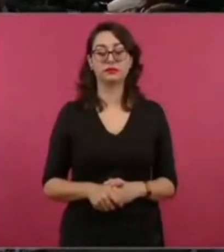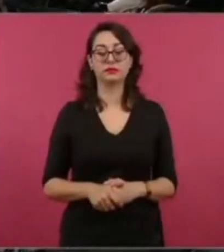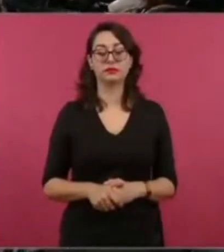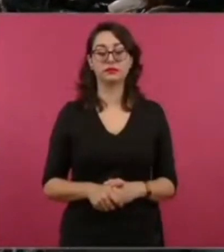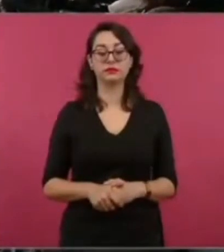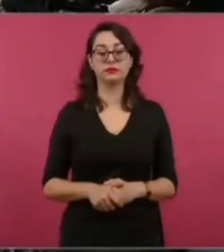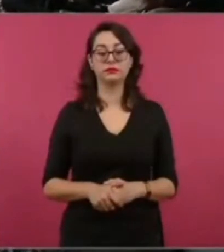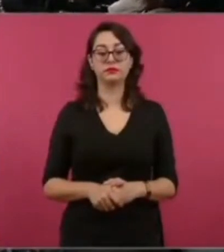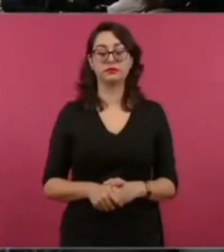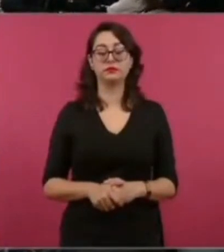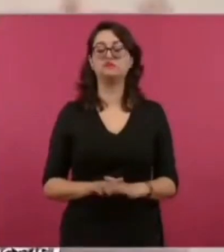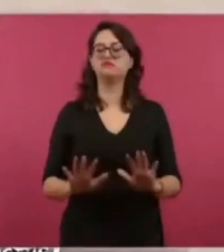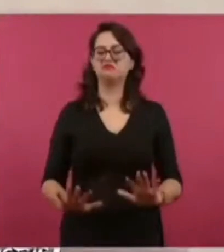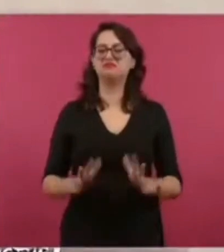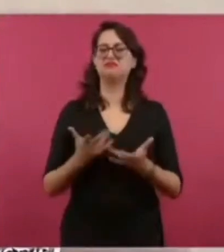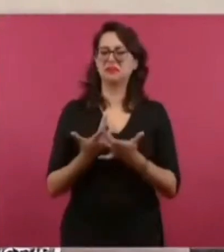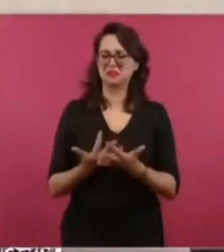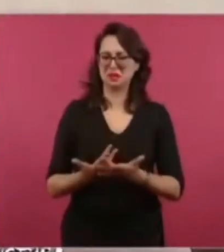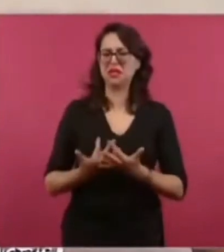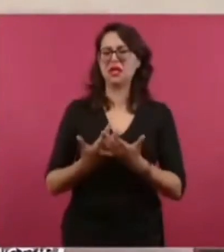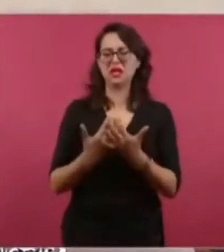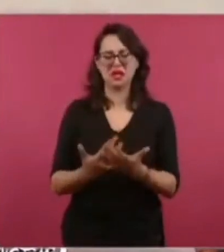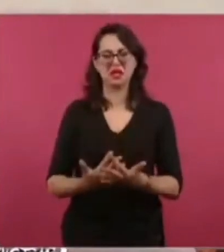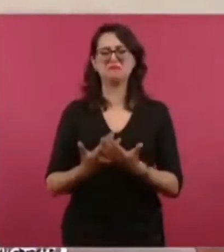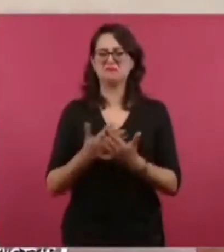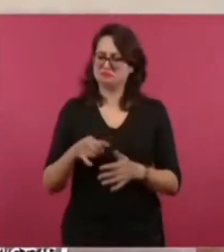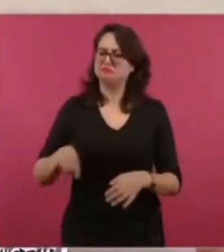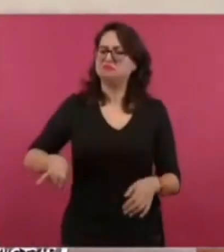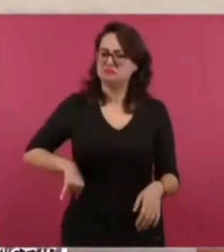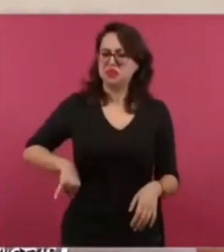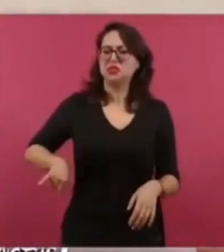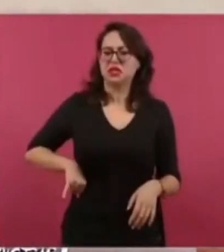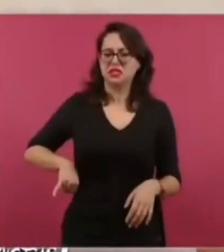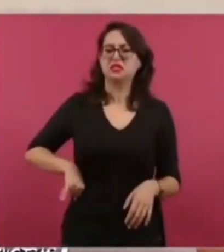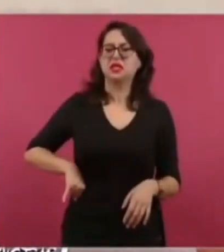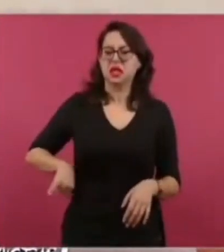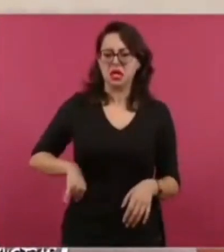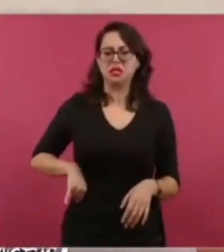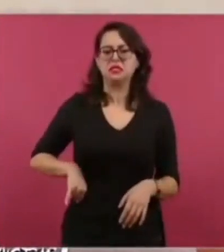¿cómo es el dicho? ¿Dios qué?